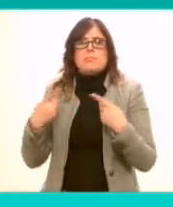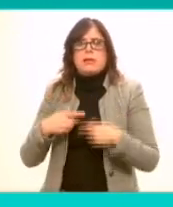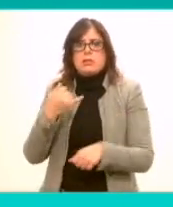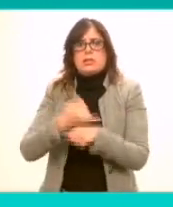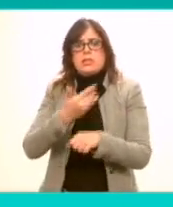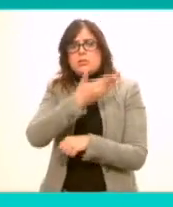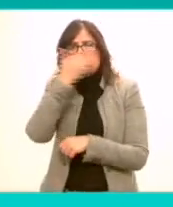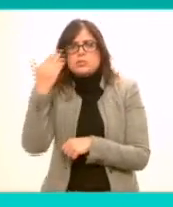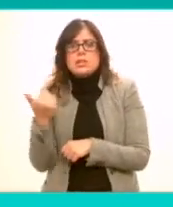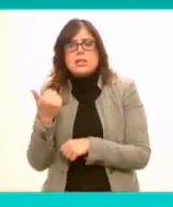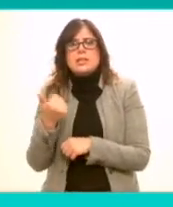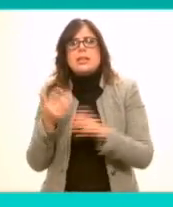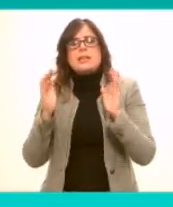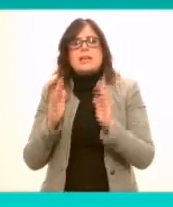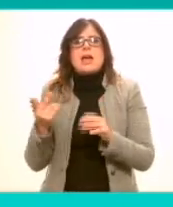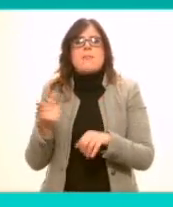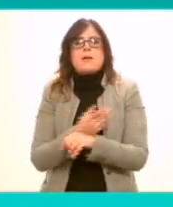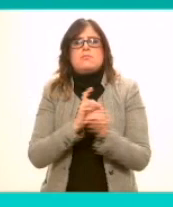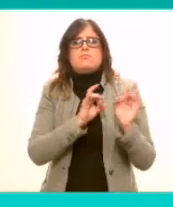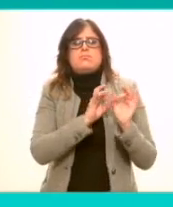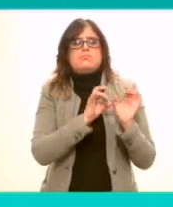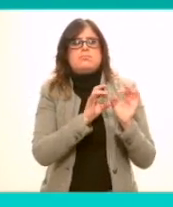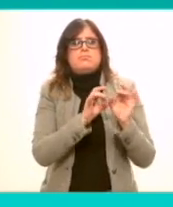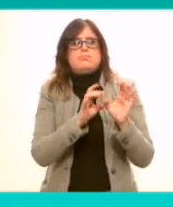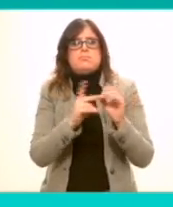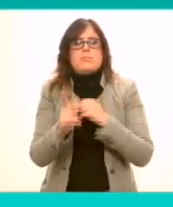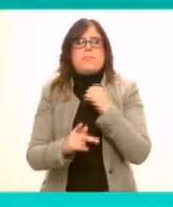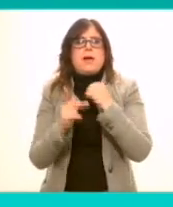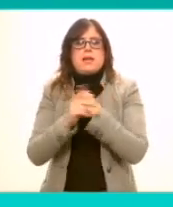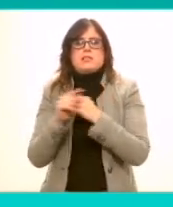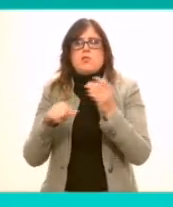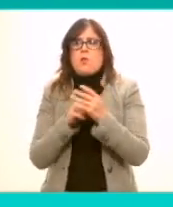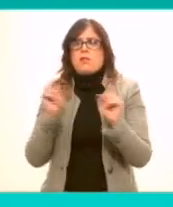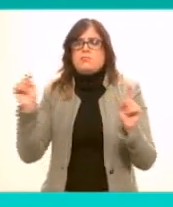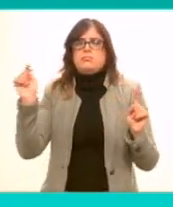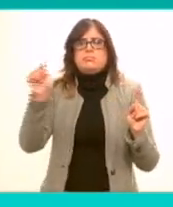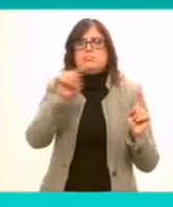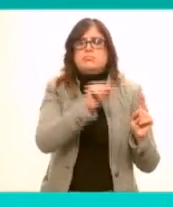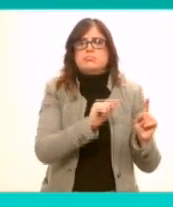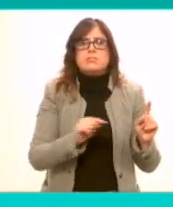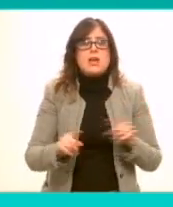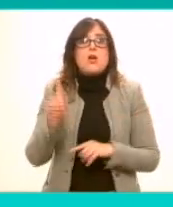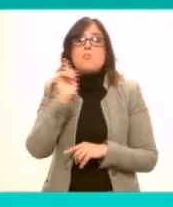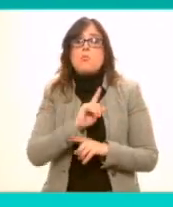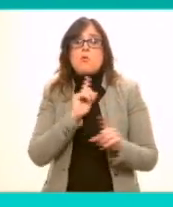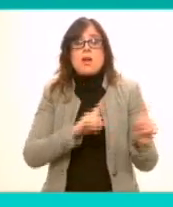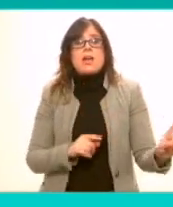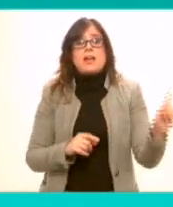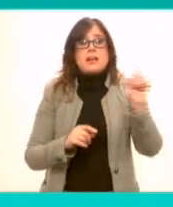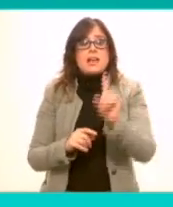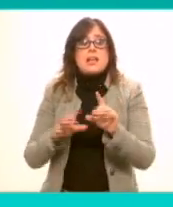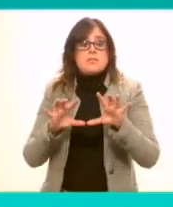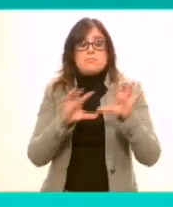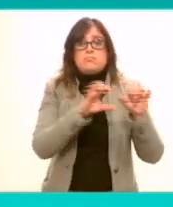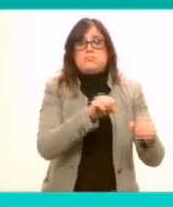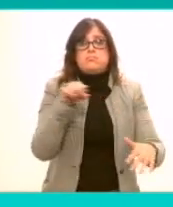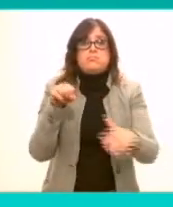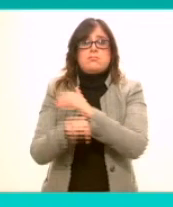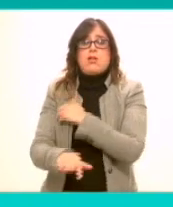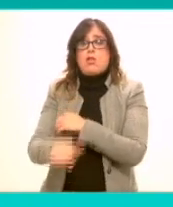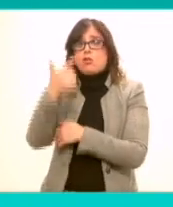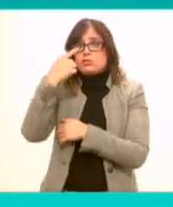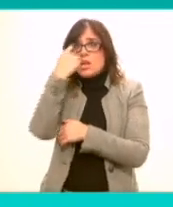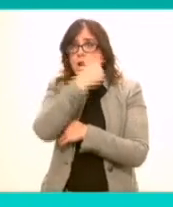inocentes como ya ha sucedido en países de nuestra Región donde una mujer estuvo retenida por 12